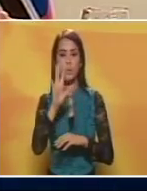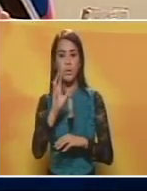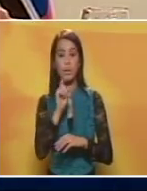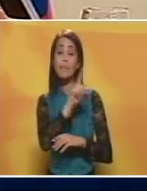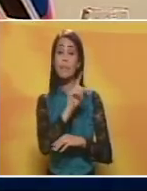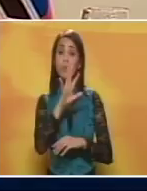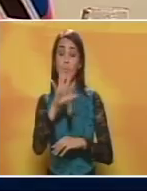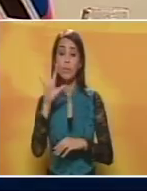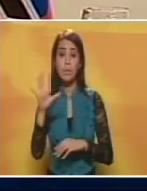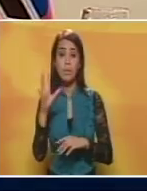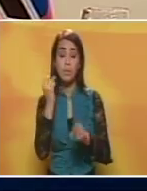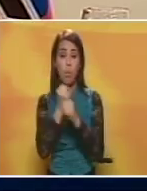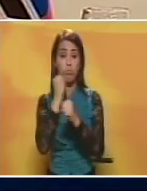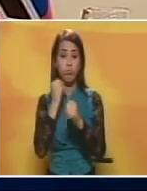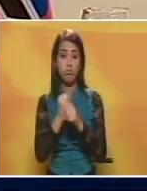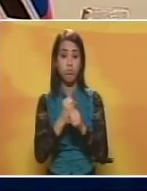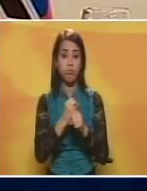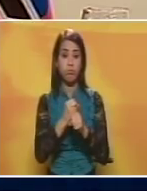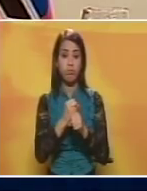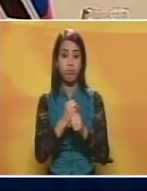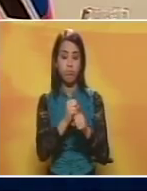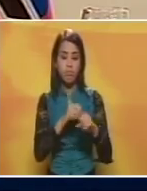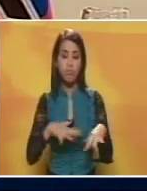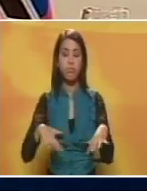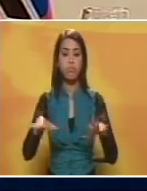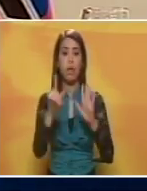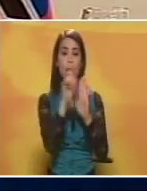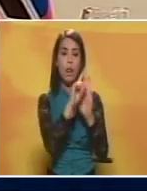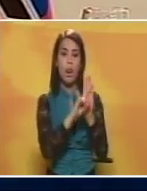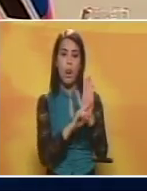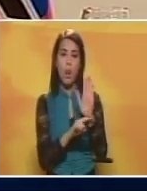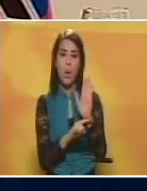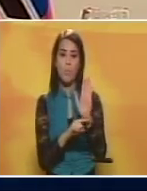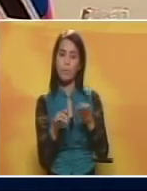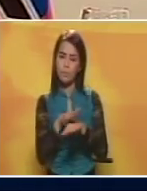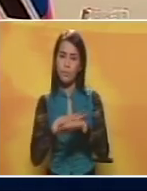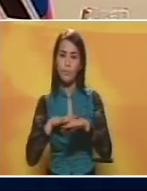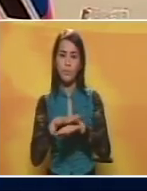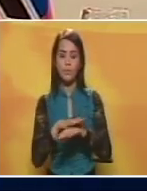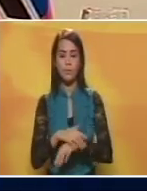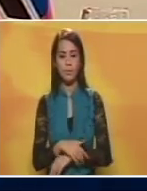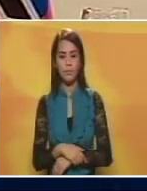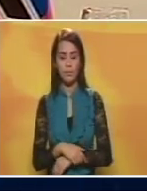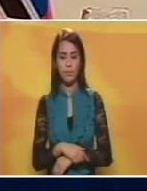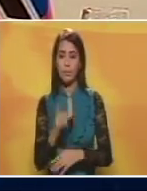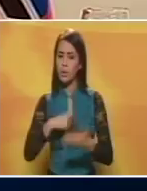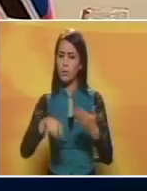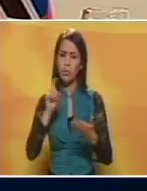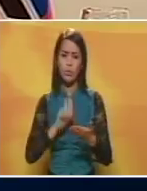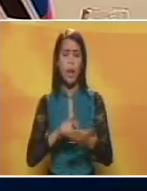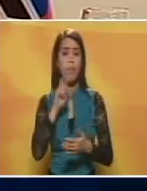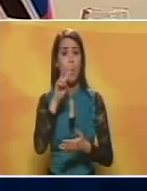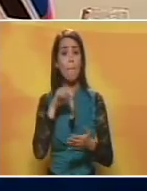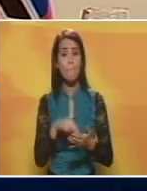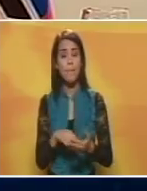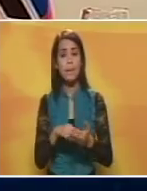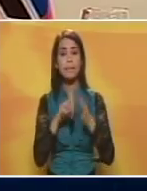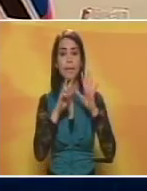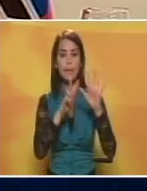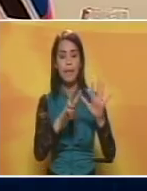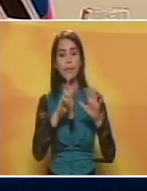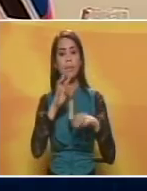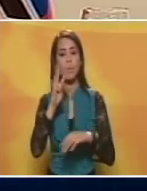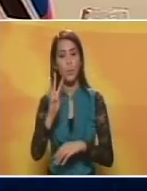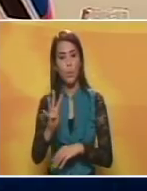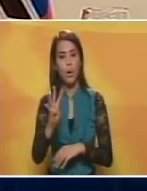jornadas de distribución de las normas, y se han consignado un total de